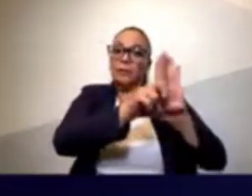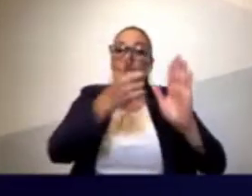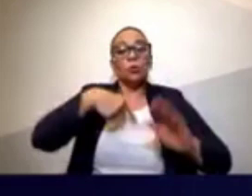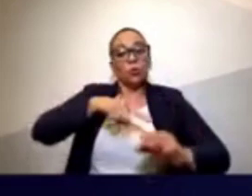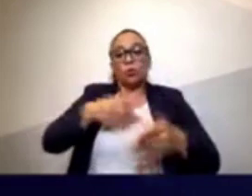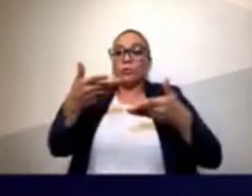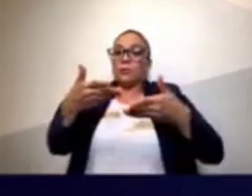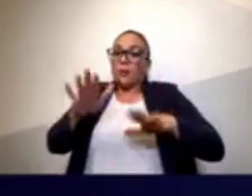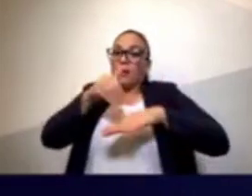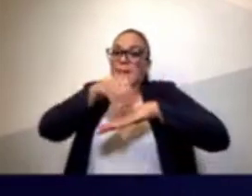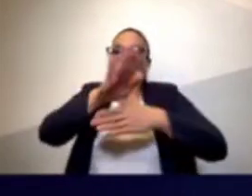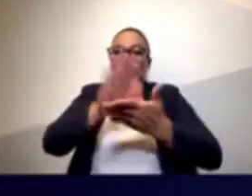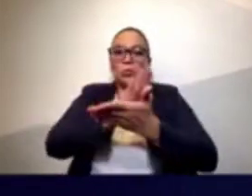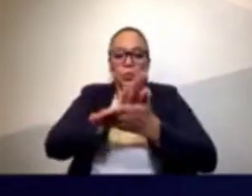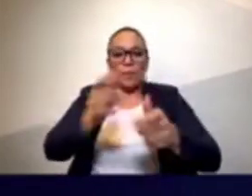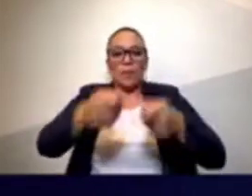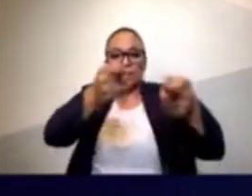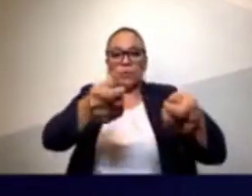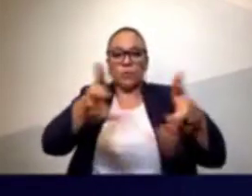propuesta.